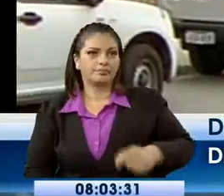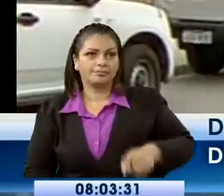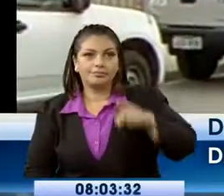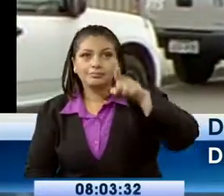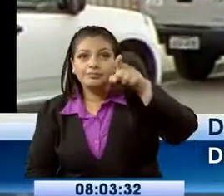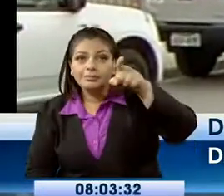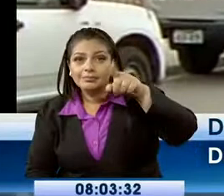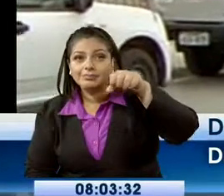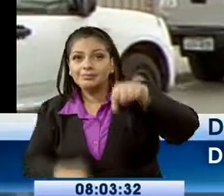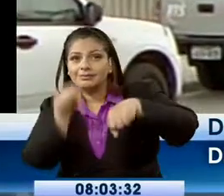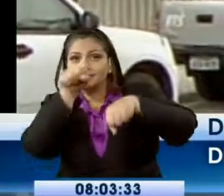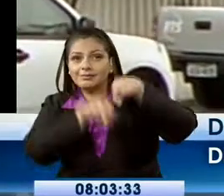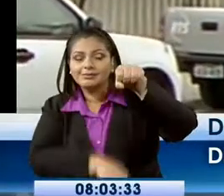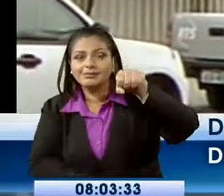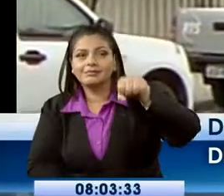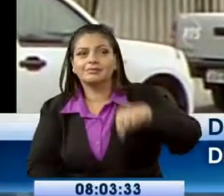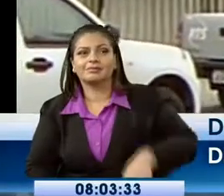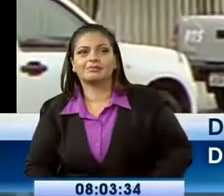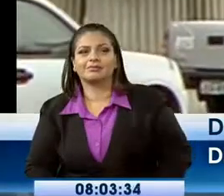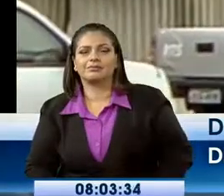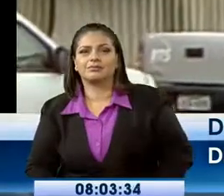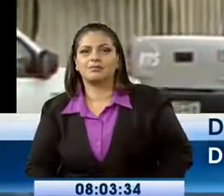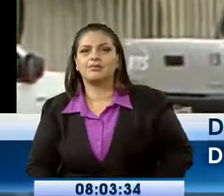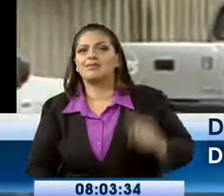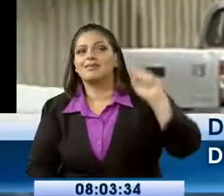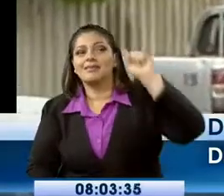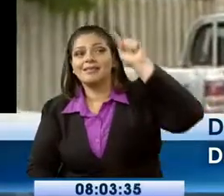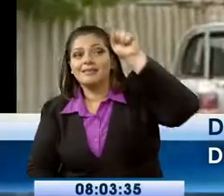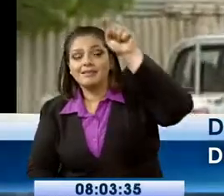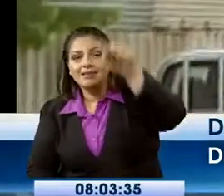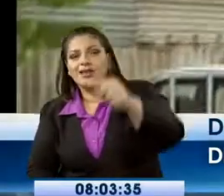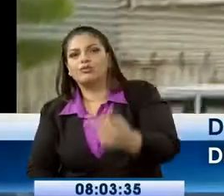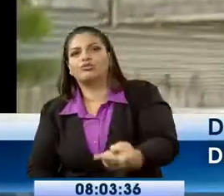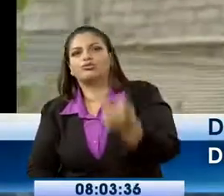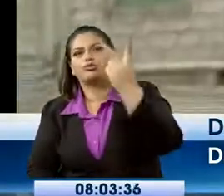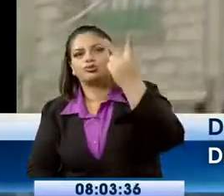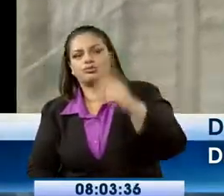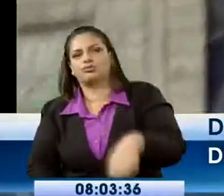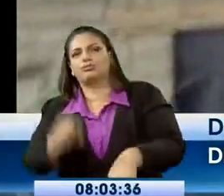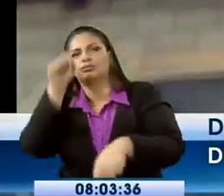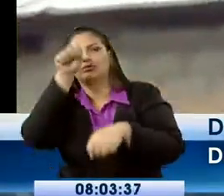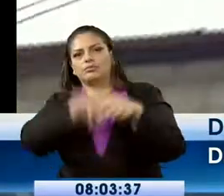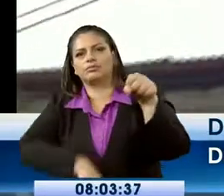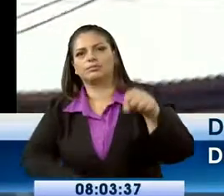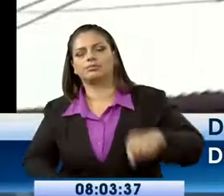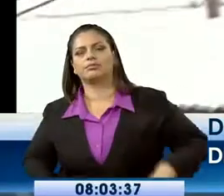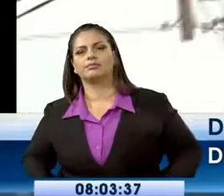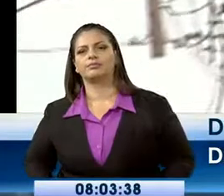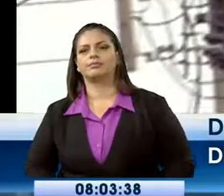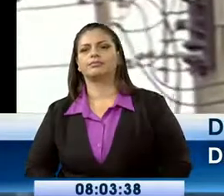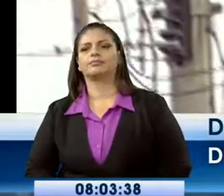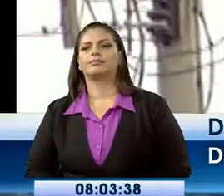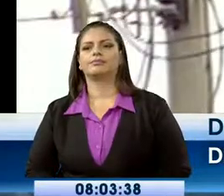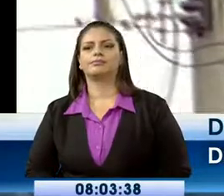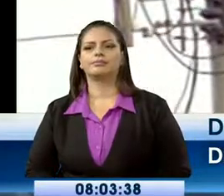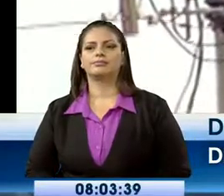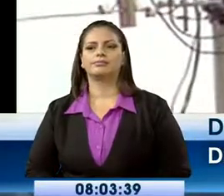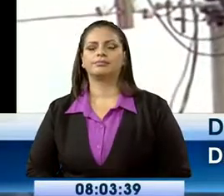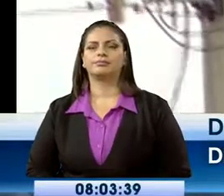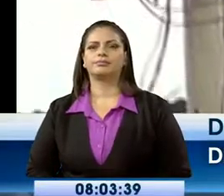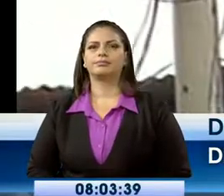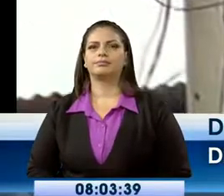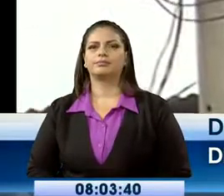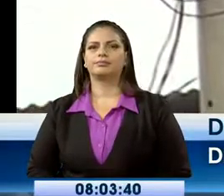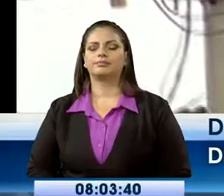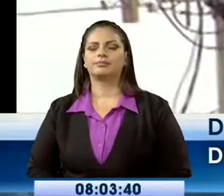funciona. ¿Cuál? ¿La que está acá? Está ahí ya. Y la siguiente esquina. Ah, hay otra en la siguiente esquina. Antes de ese medio jardín. Y ahí en toda la